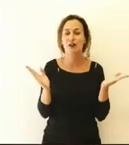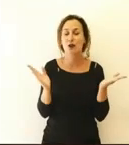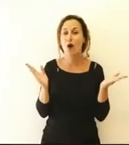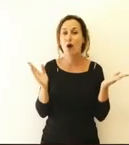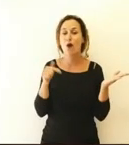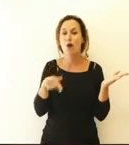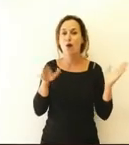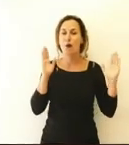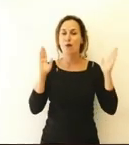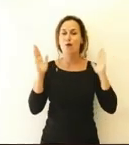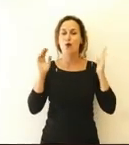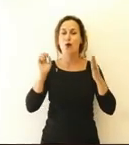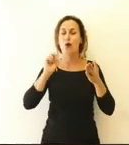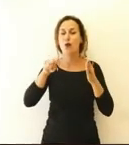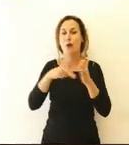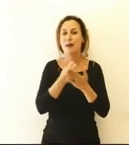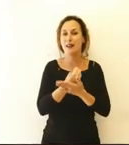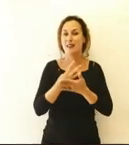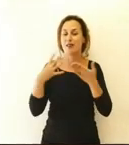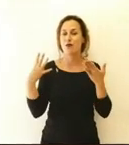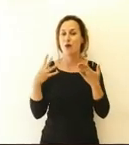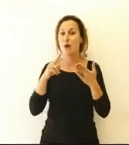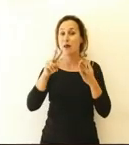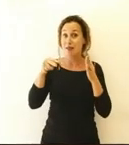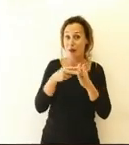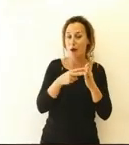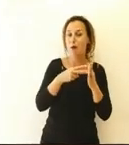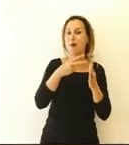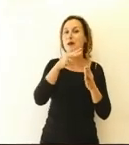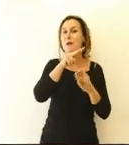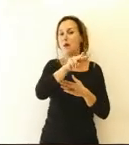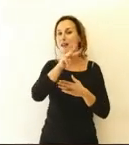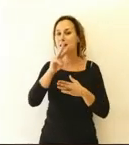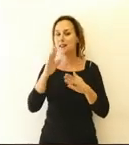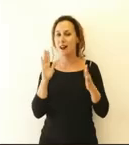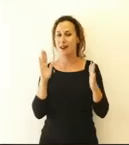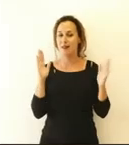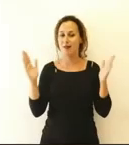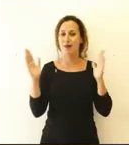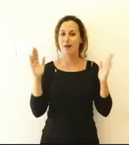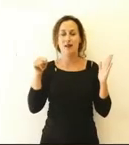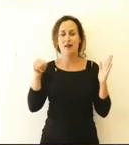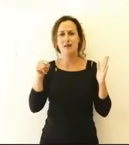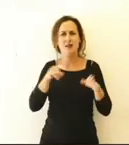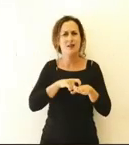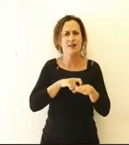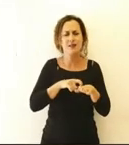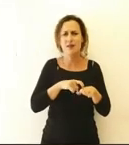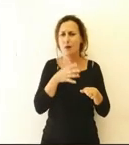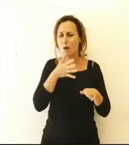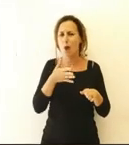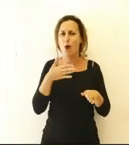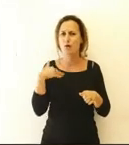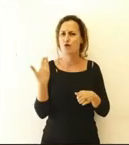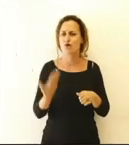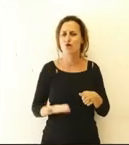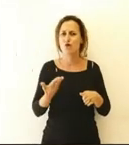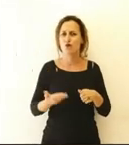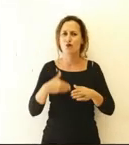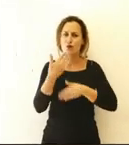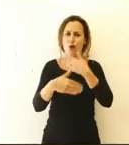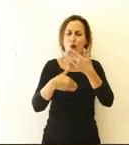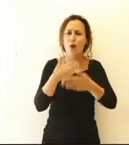periodo 2019-2020, 2023 se ha caracterizado por un avance importante en la acción